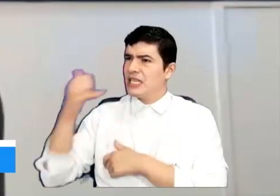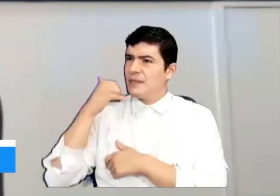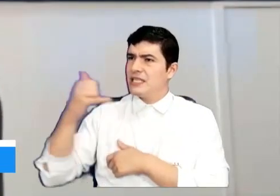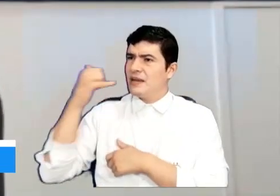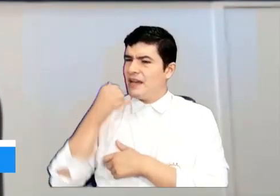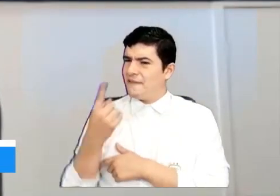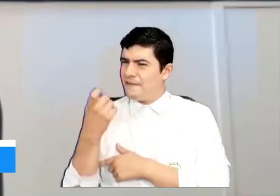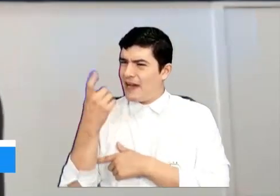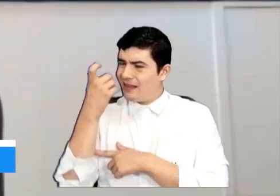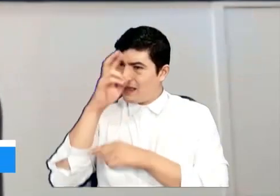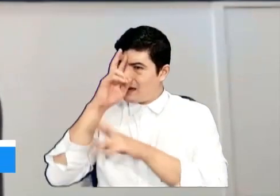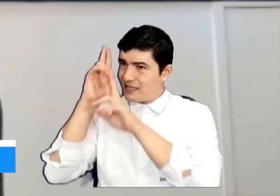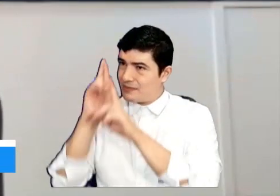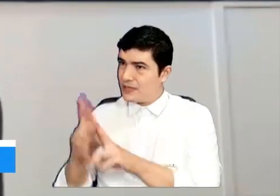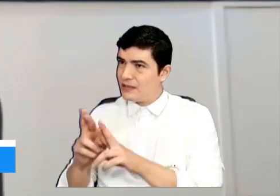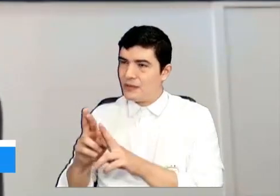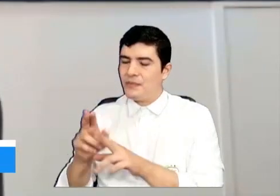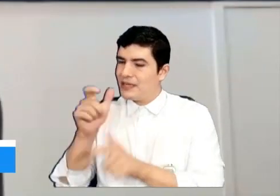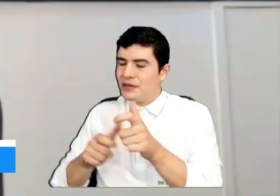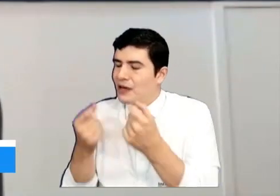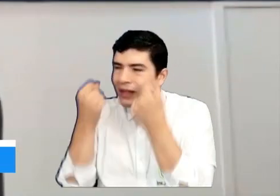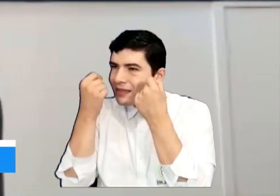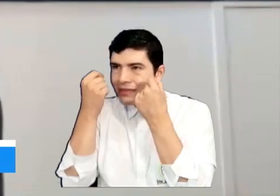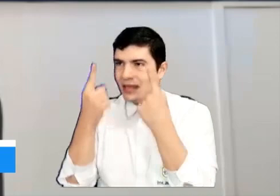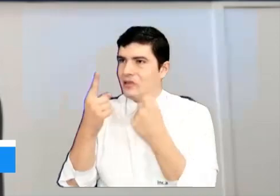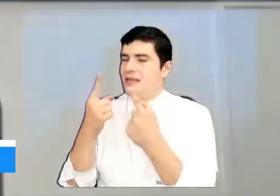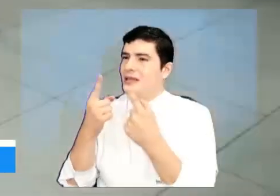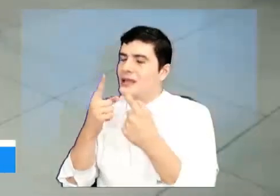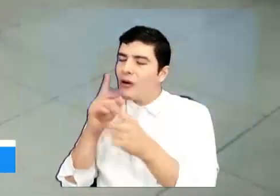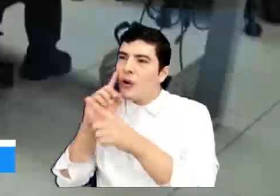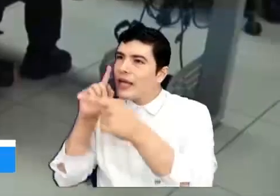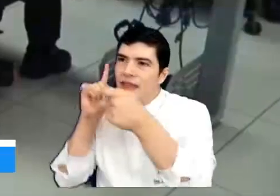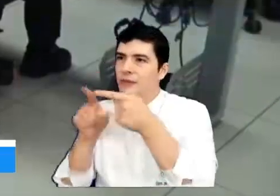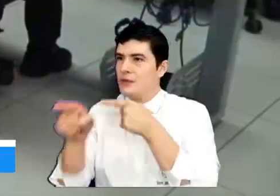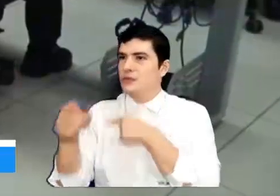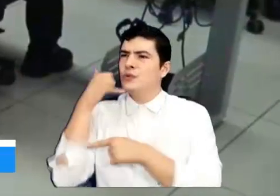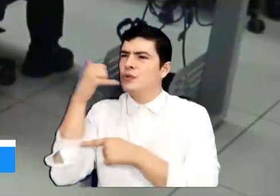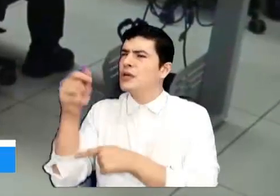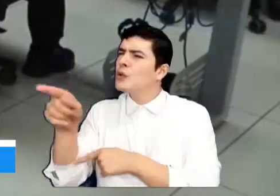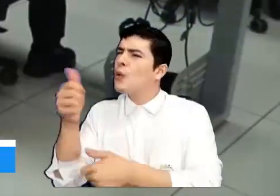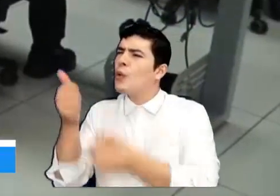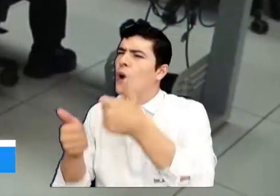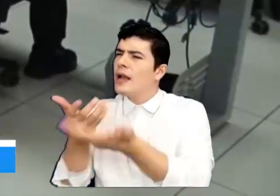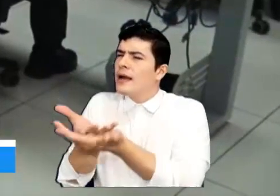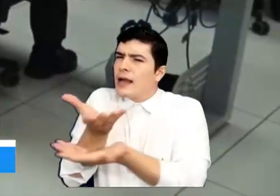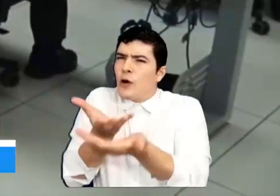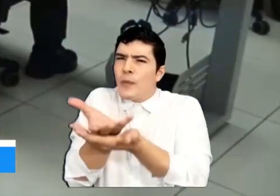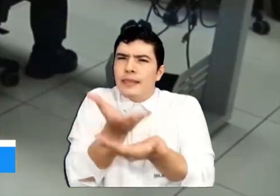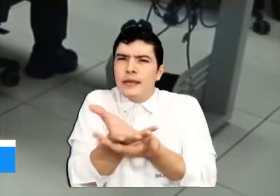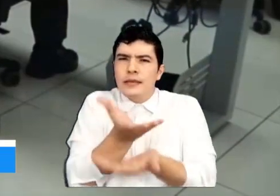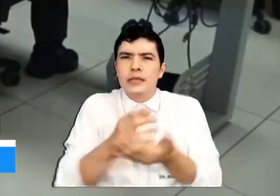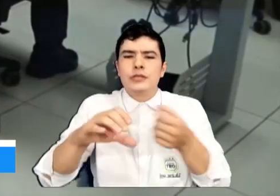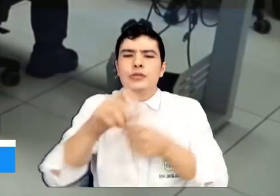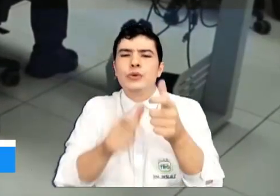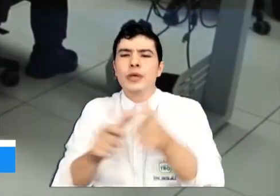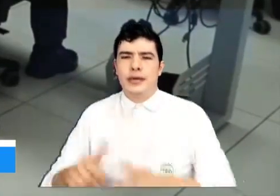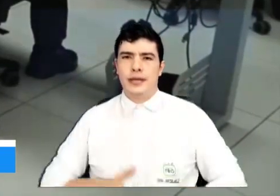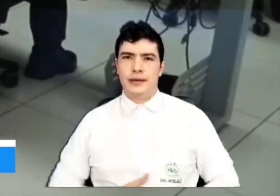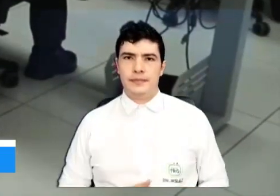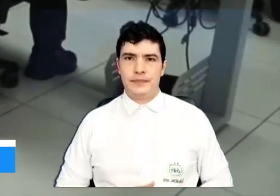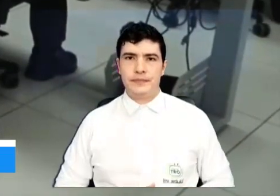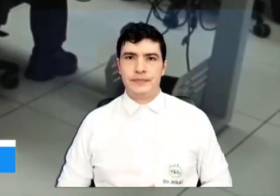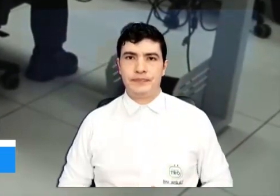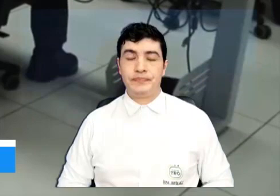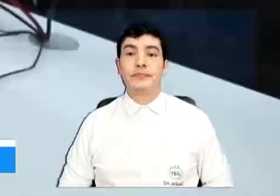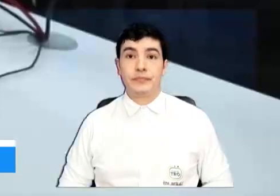Principalmente utilizar el 123 para dos campos, para emergencias reportar exclusivamente aquellas situaciones, aquellos requerimientos que requieren